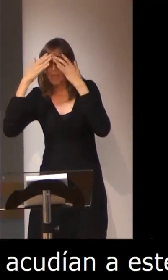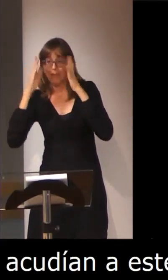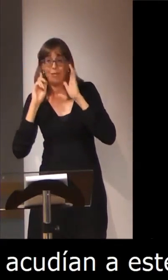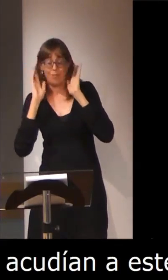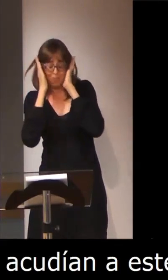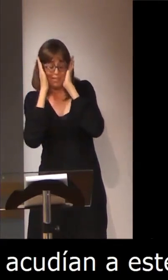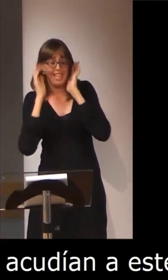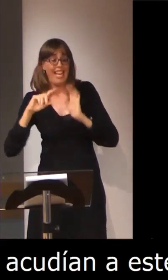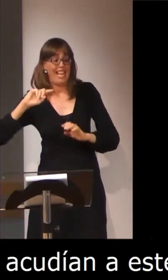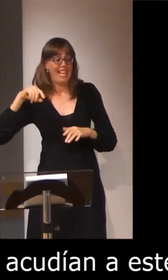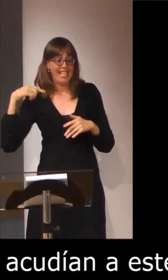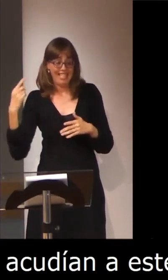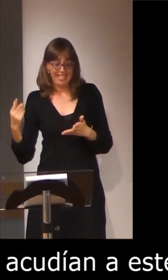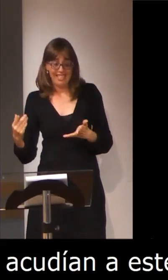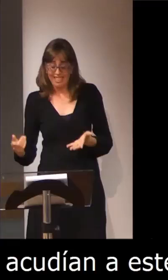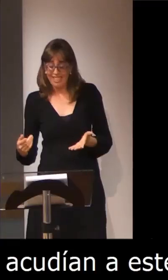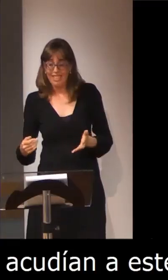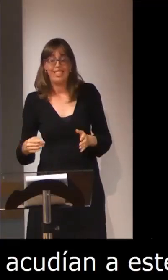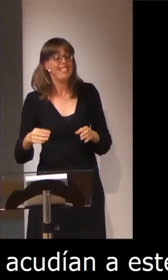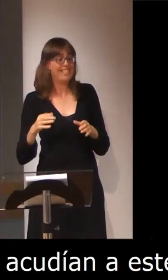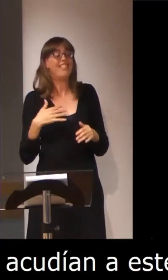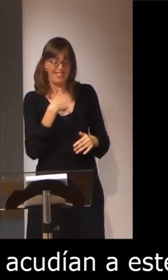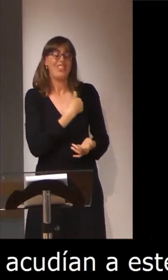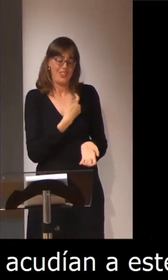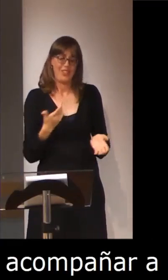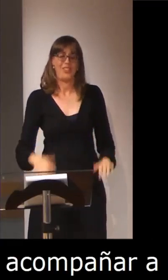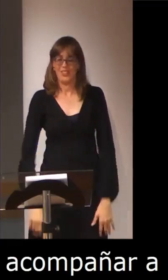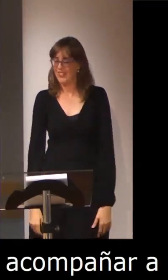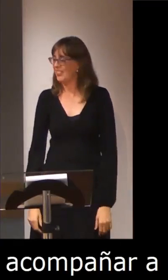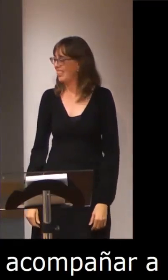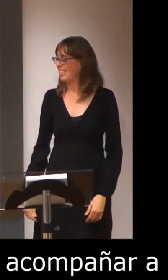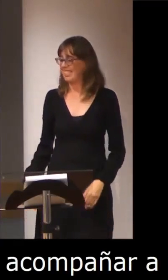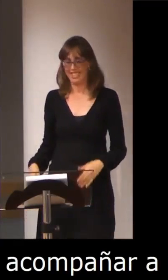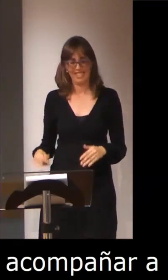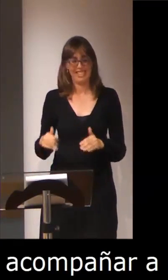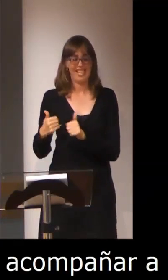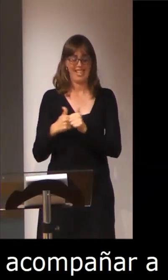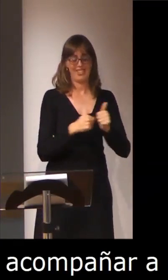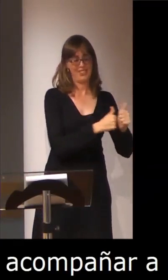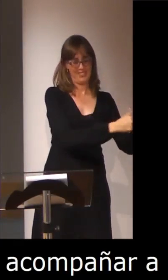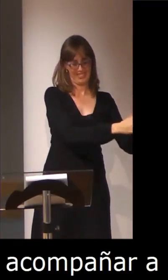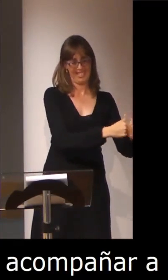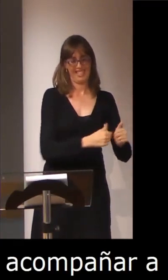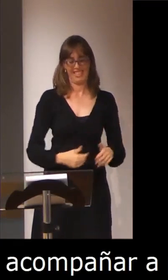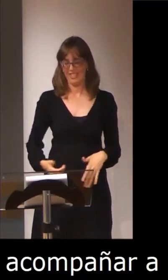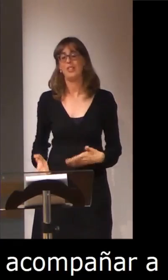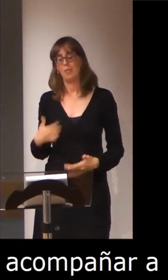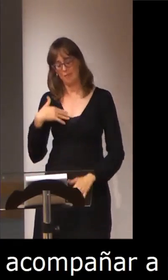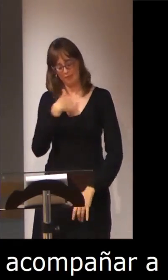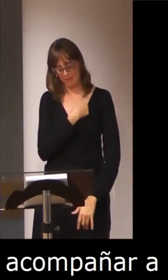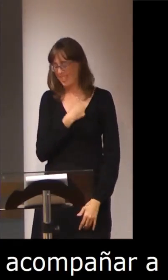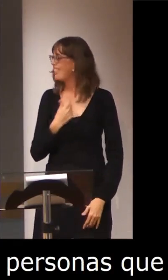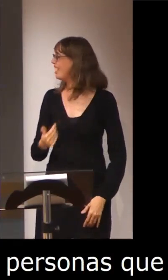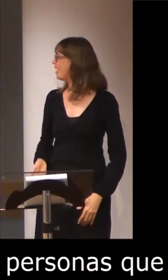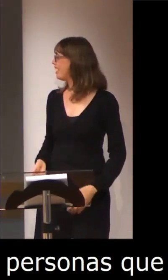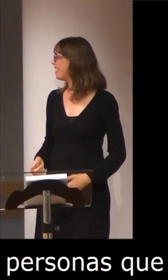o a personas que simulaban ser sordociegas, que tapaban los ojos y los oídos y cumplían la función de una persona